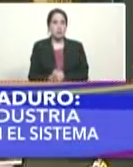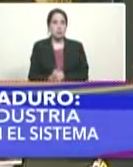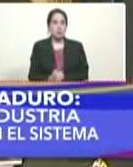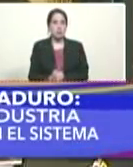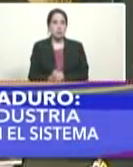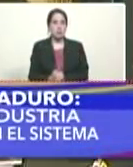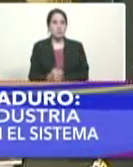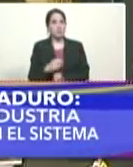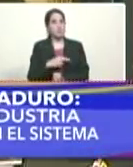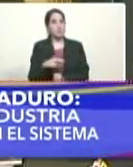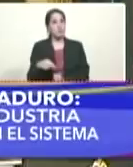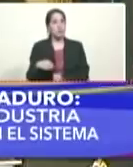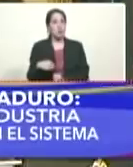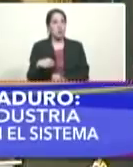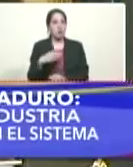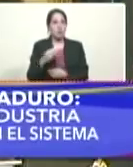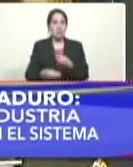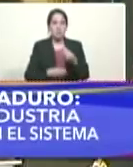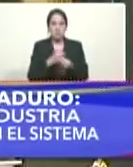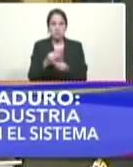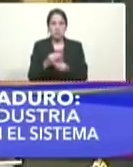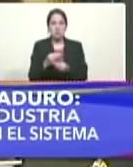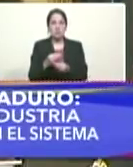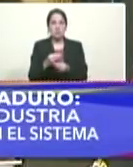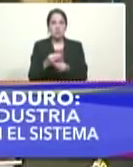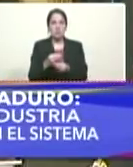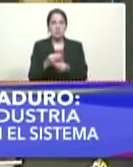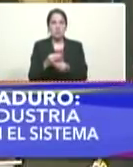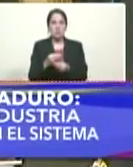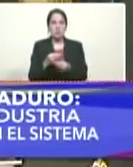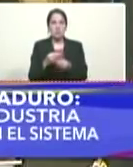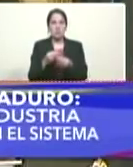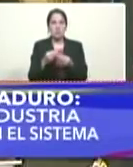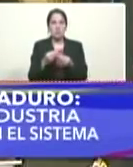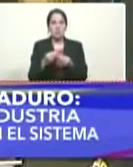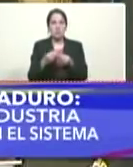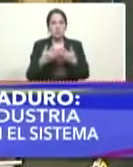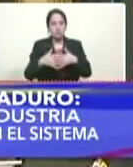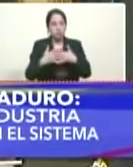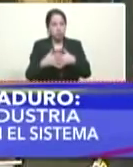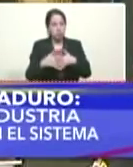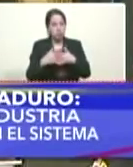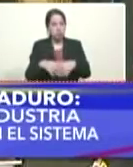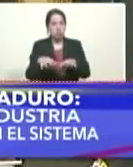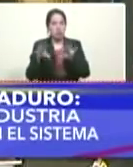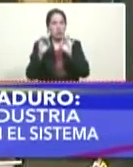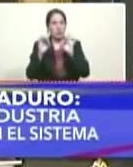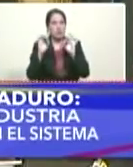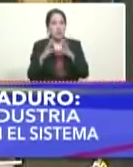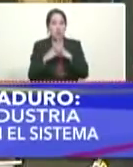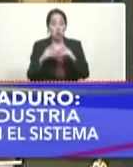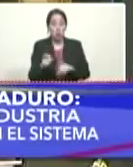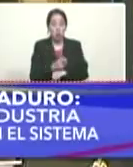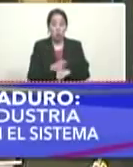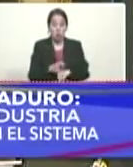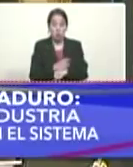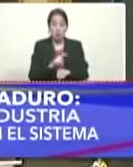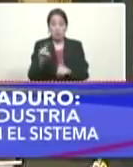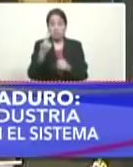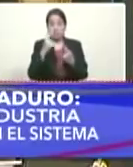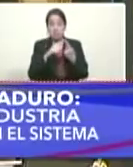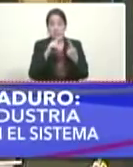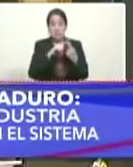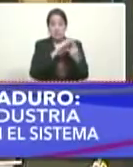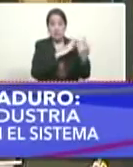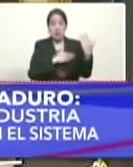nosotros hicimos un dispositivo especial para su recuperación todo el gobierno empezando por la vicepresidente ejecutiva